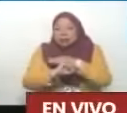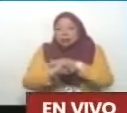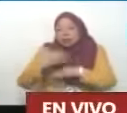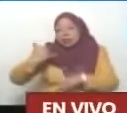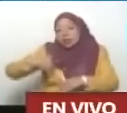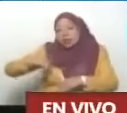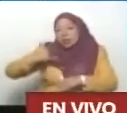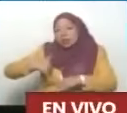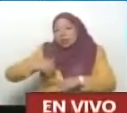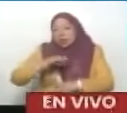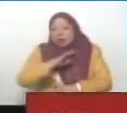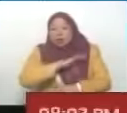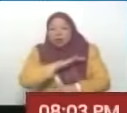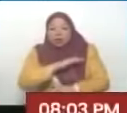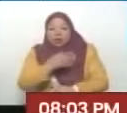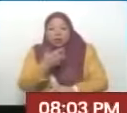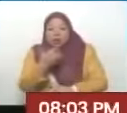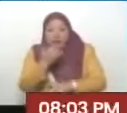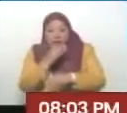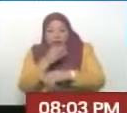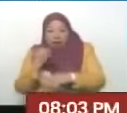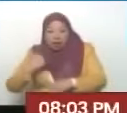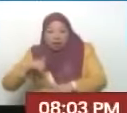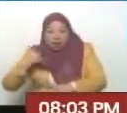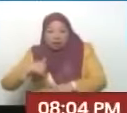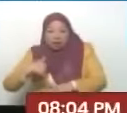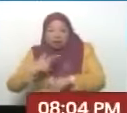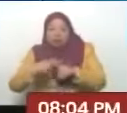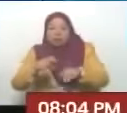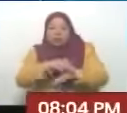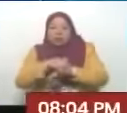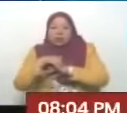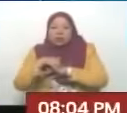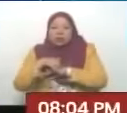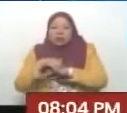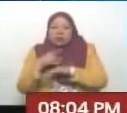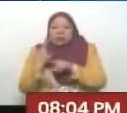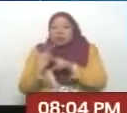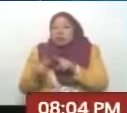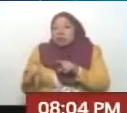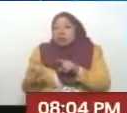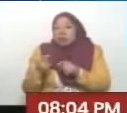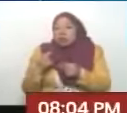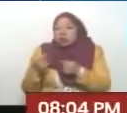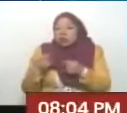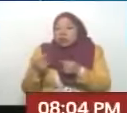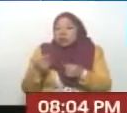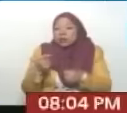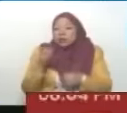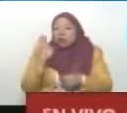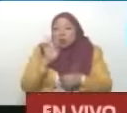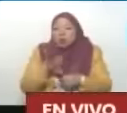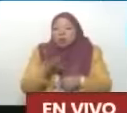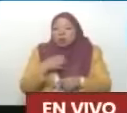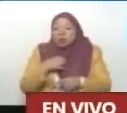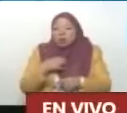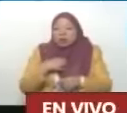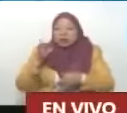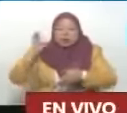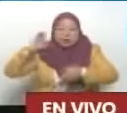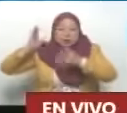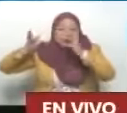Aquí habría una forma de responderle, pero estamos en horario infantil. Milei, tú lo que eres es